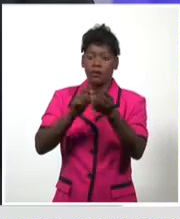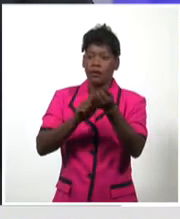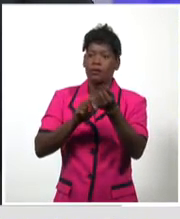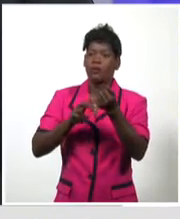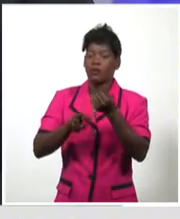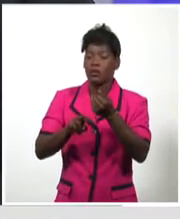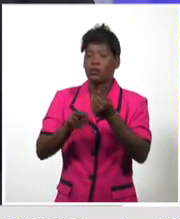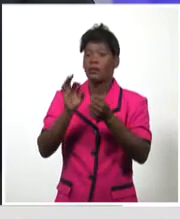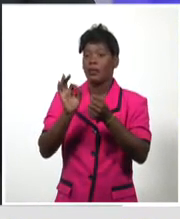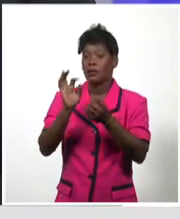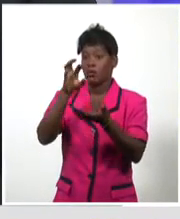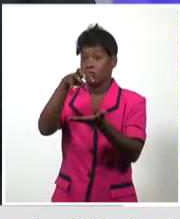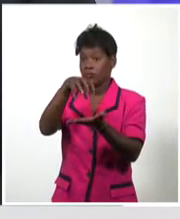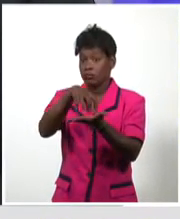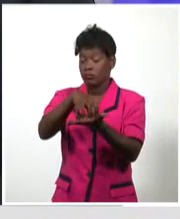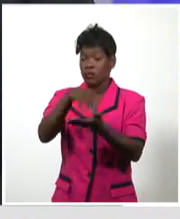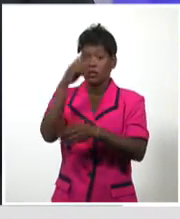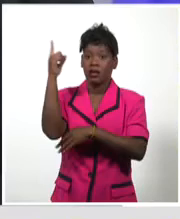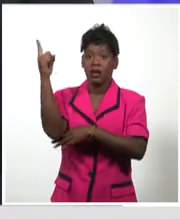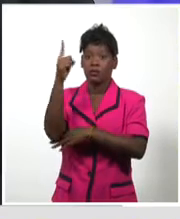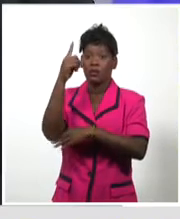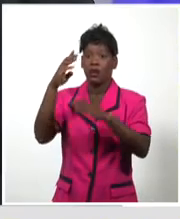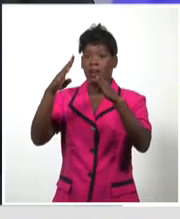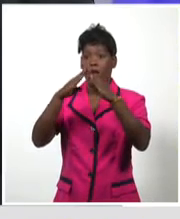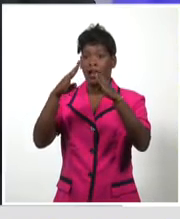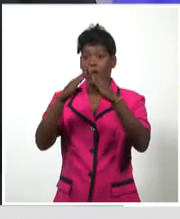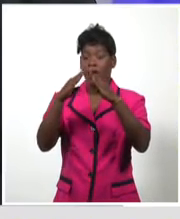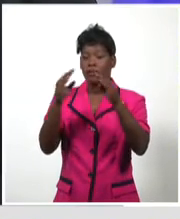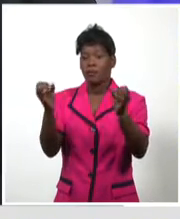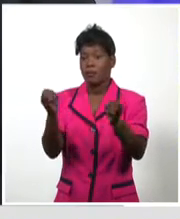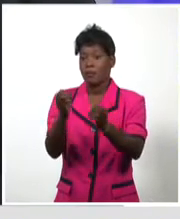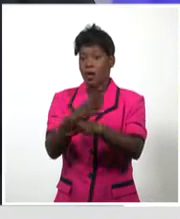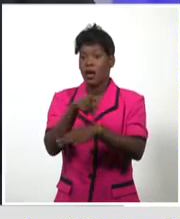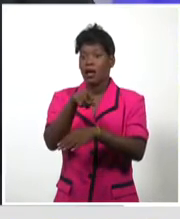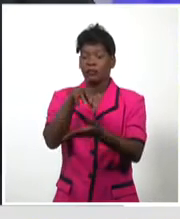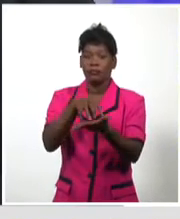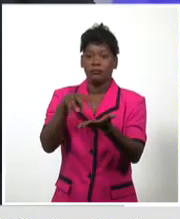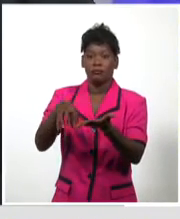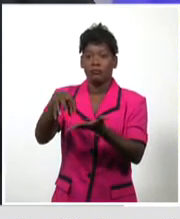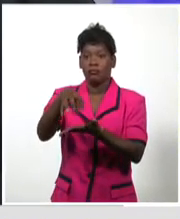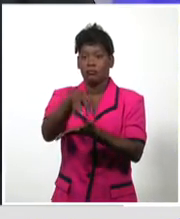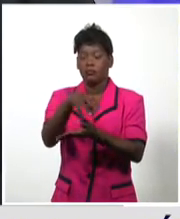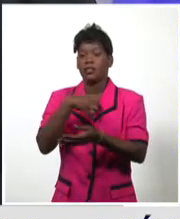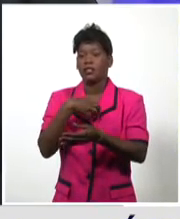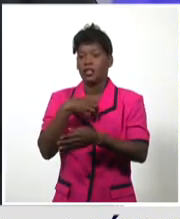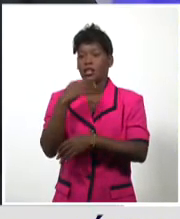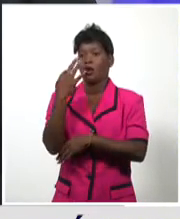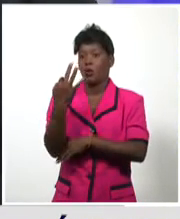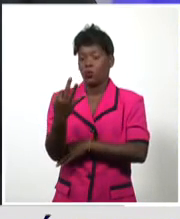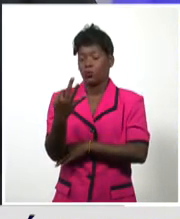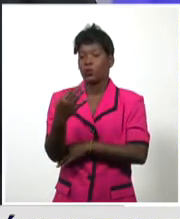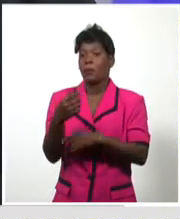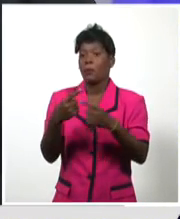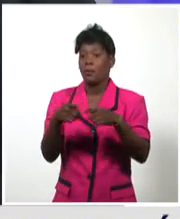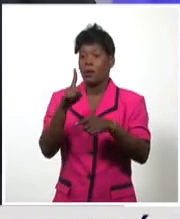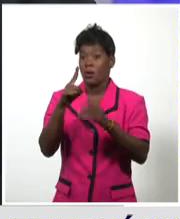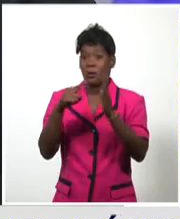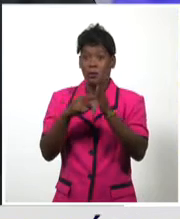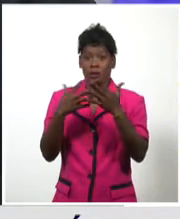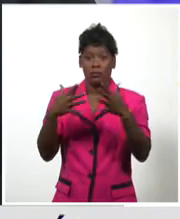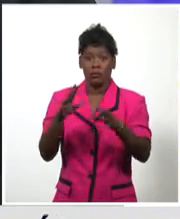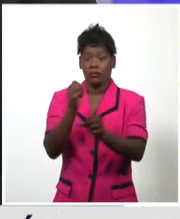sede nacional acá en Casablanca, donde hay también 8 centros nacionales. Pero de estos 1.416 trabajadores, hoy casi un